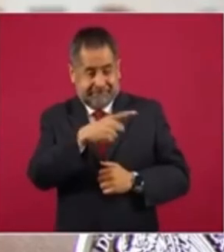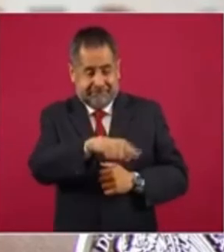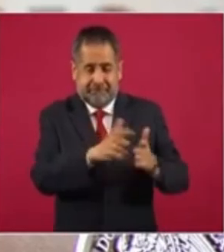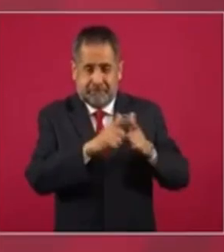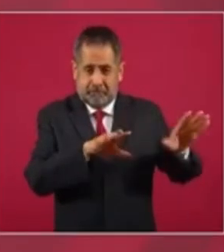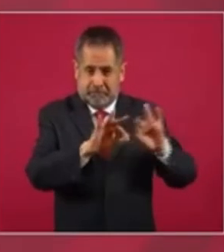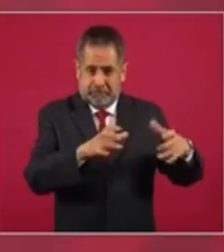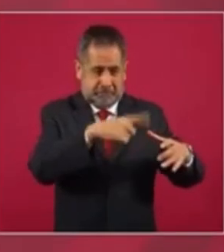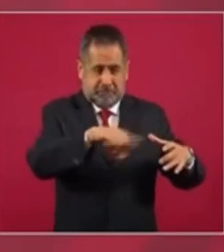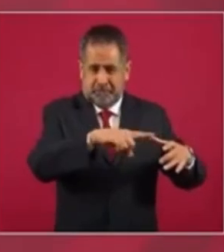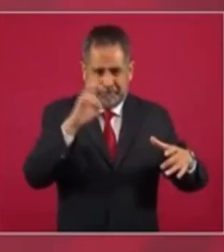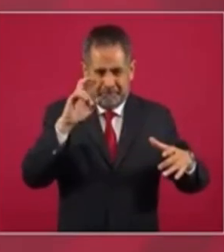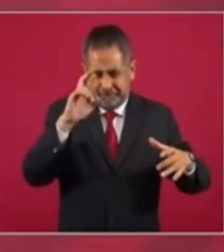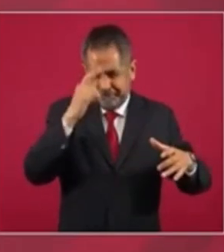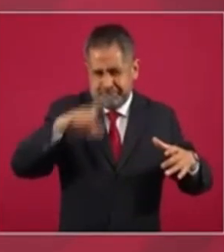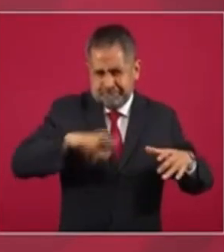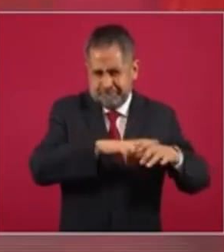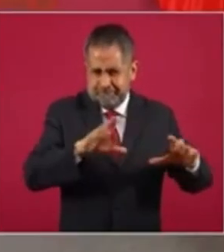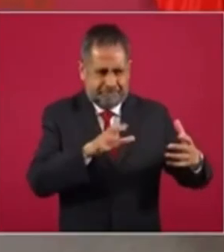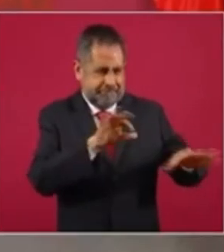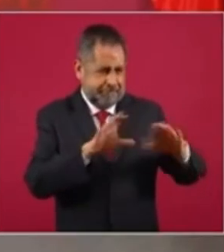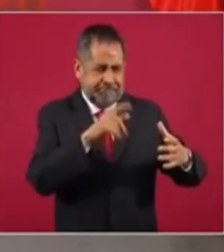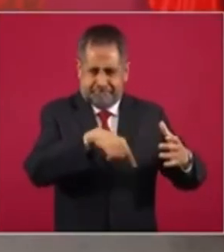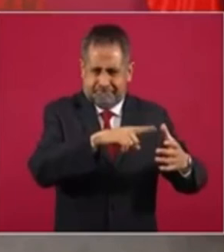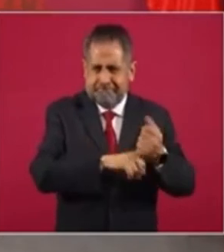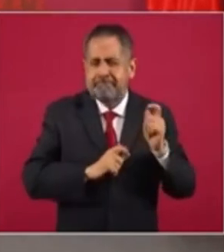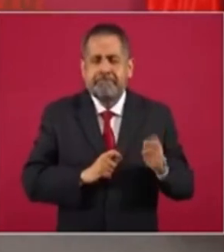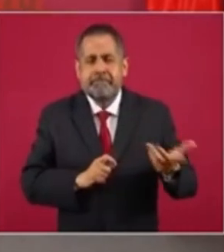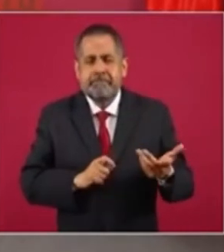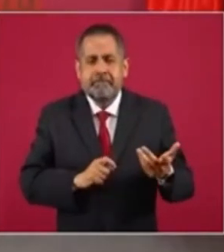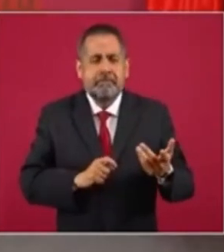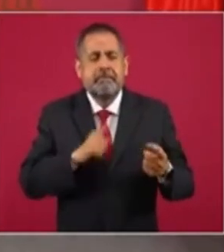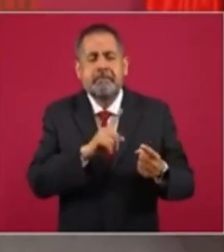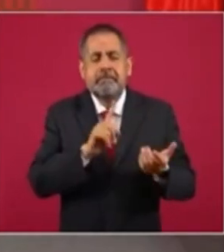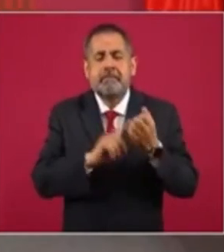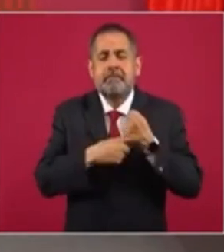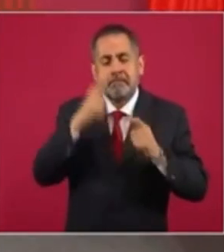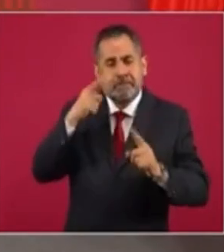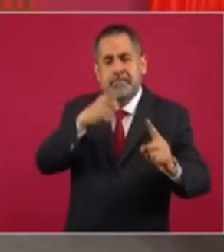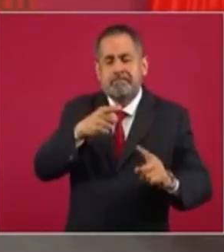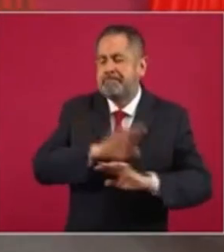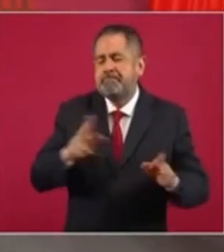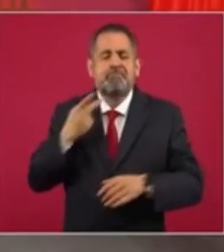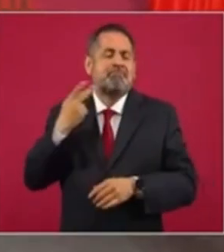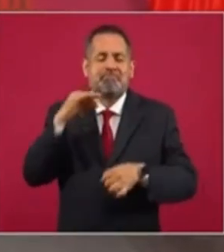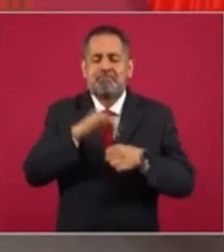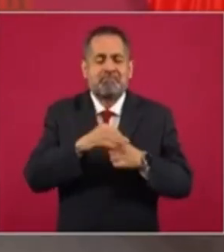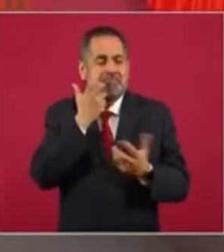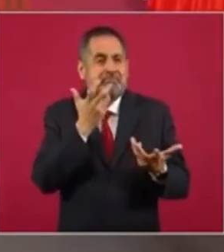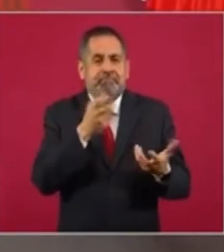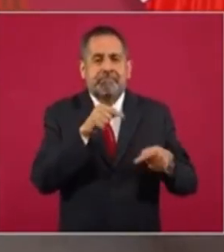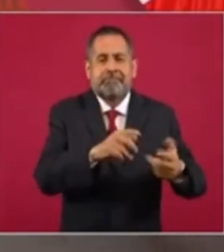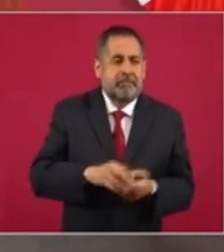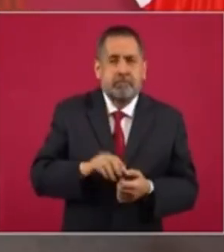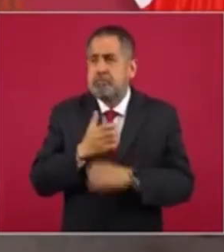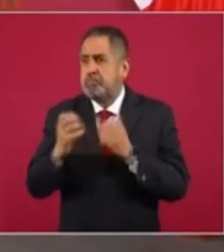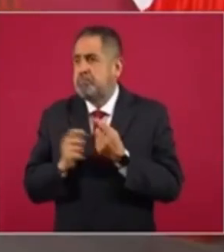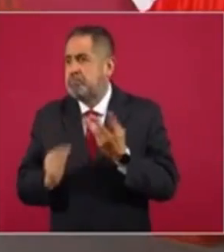agrupamiento que se creó de gobernadores, lo fundamental es lo político electoral, porque no